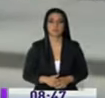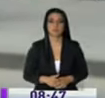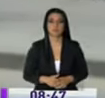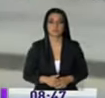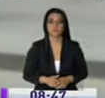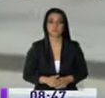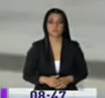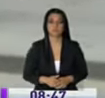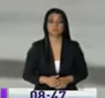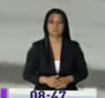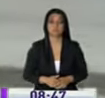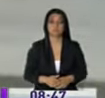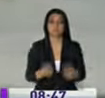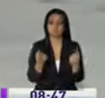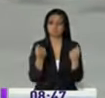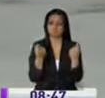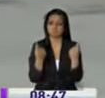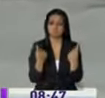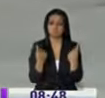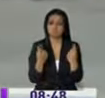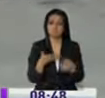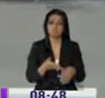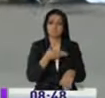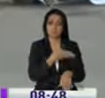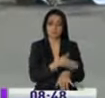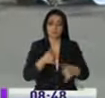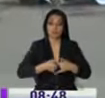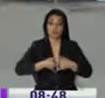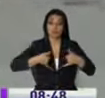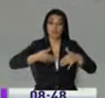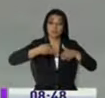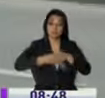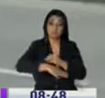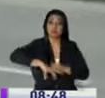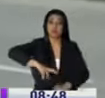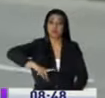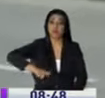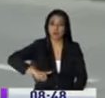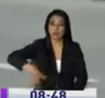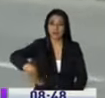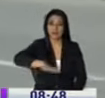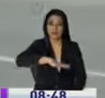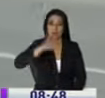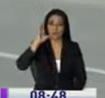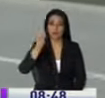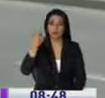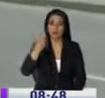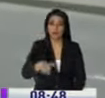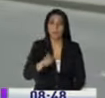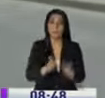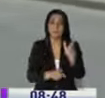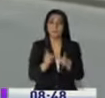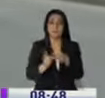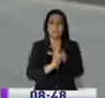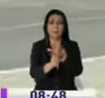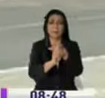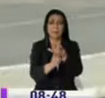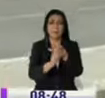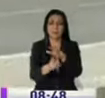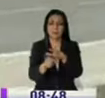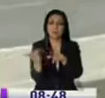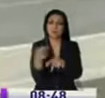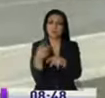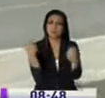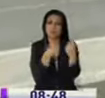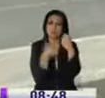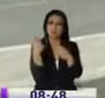Por el momento nadie entiende cómo después de haber asaltado un local comercial en la avenida Ordóñez Lazo de la capital Azuaya, los supuestos delincuentes se agredieron entre sí